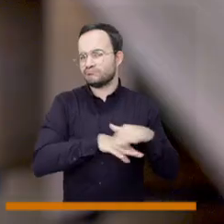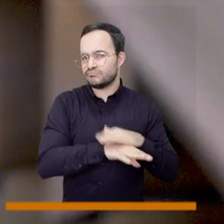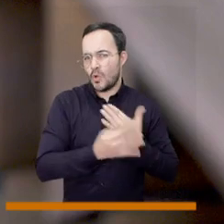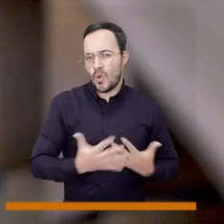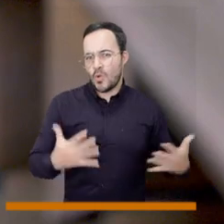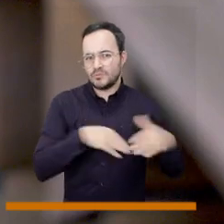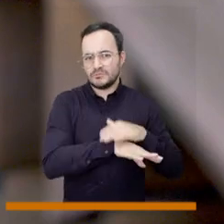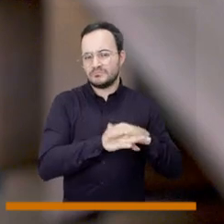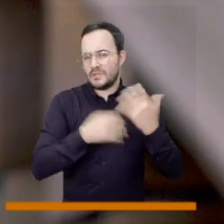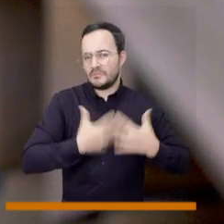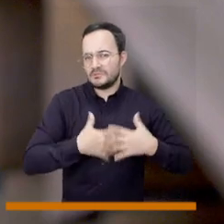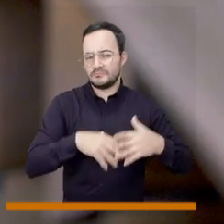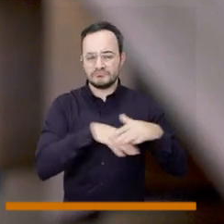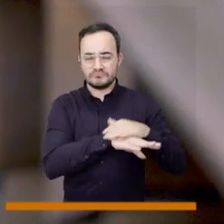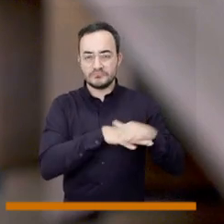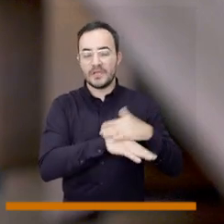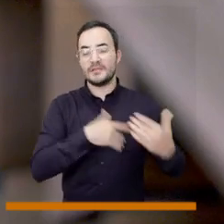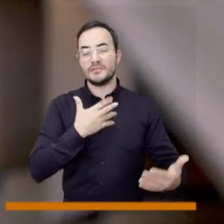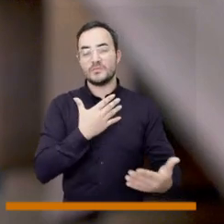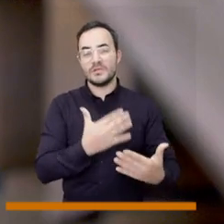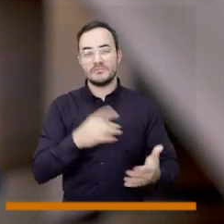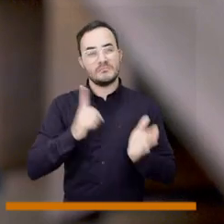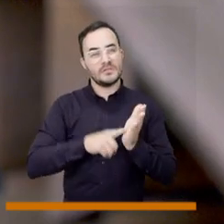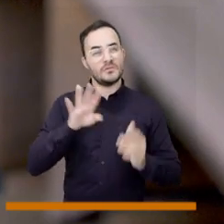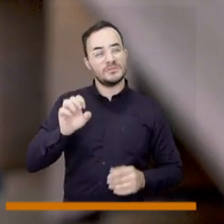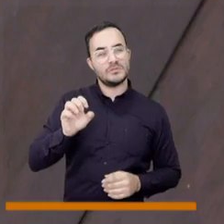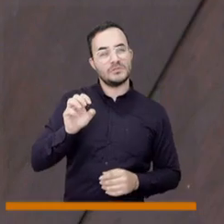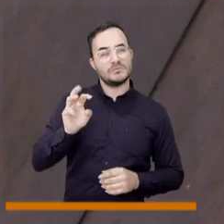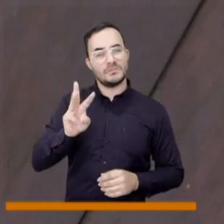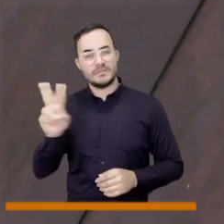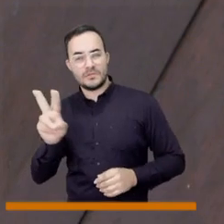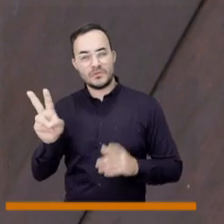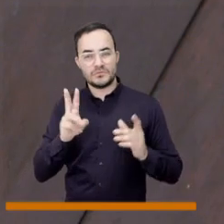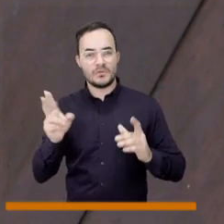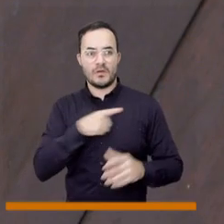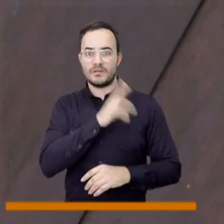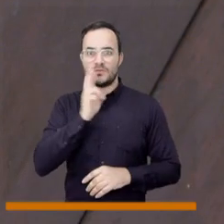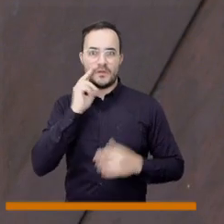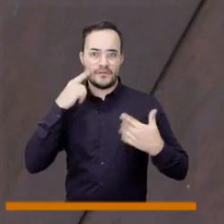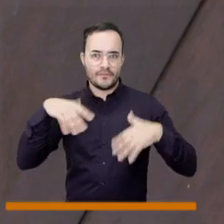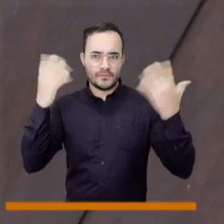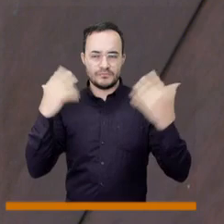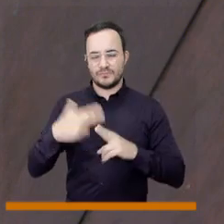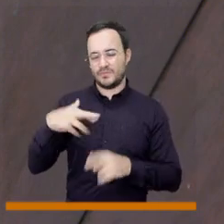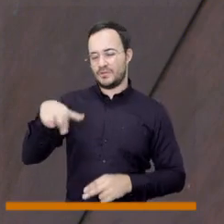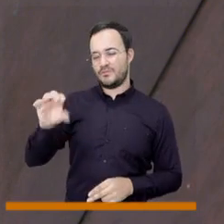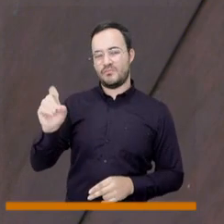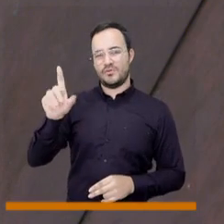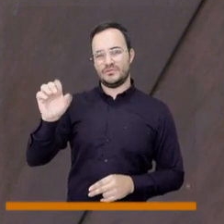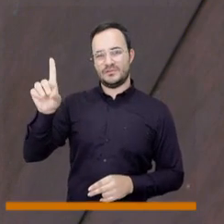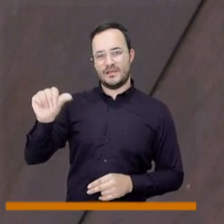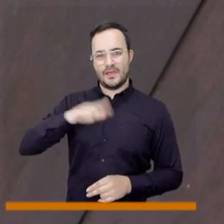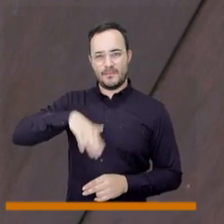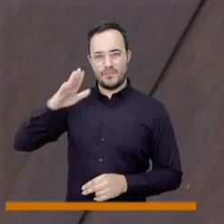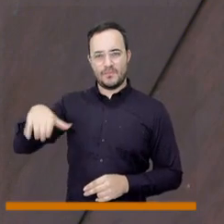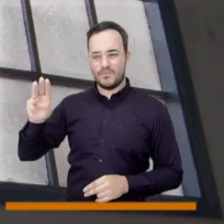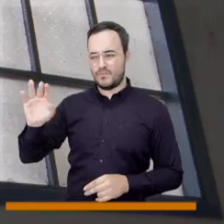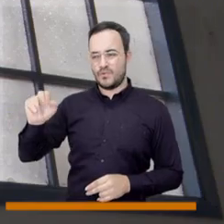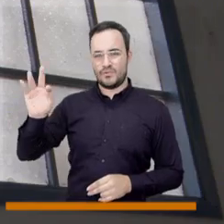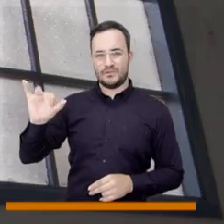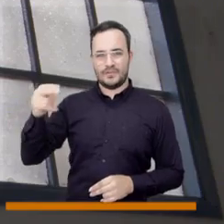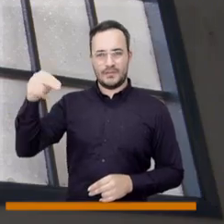recientemente hasta el 92 fue un restaurante muy importante del centro que se llamó la posada de la montaña que era como el restaurante de